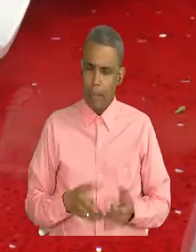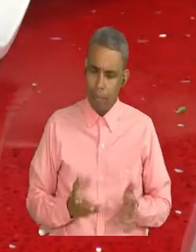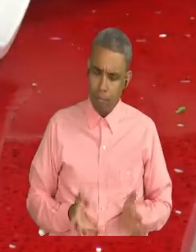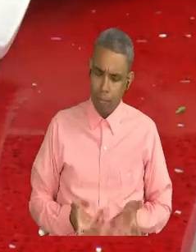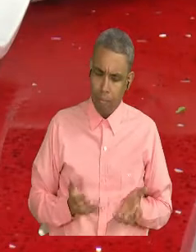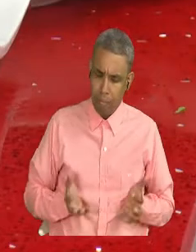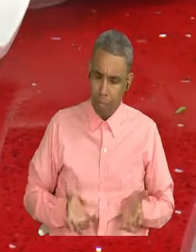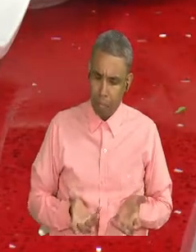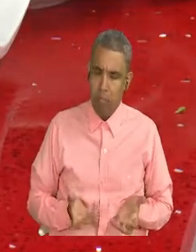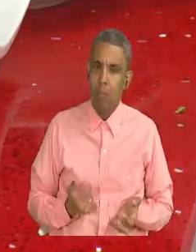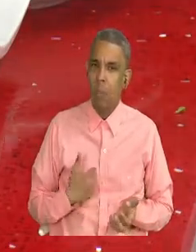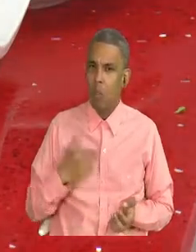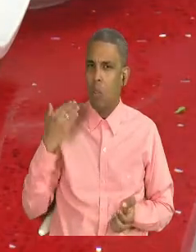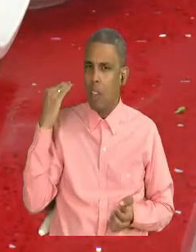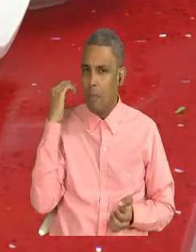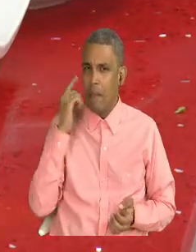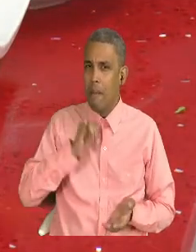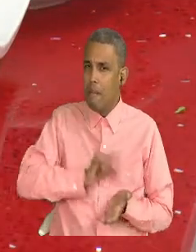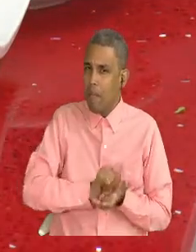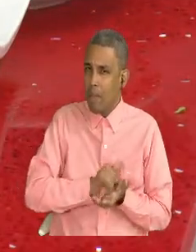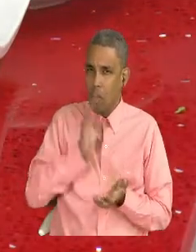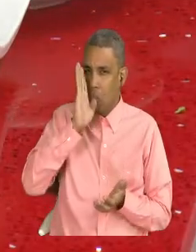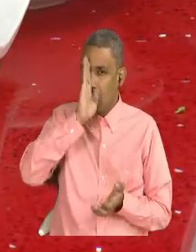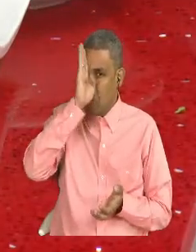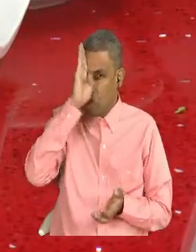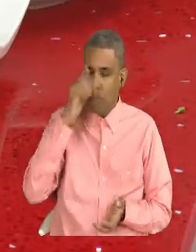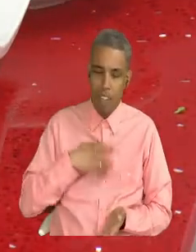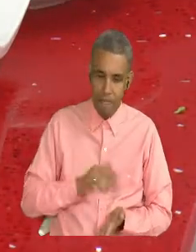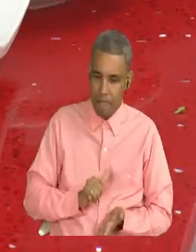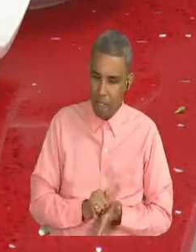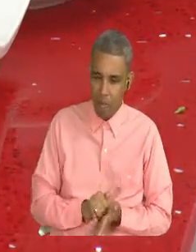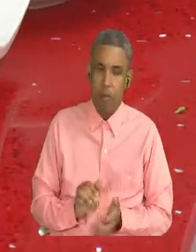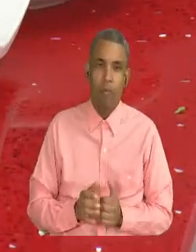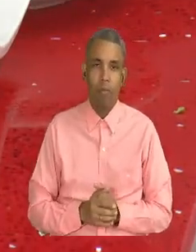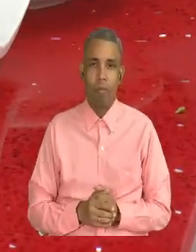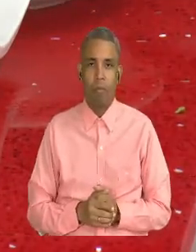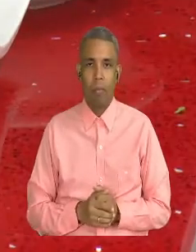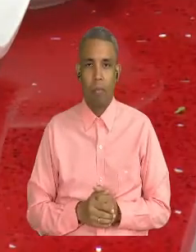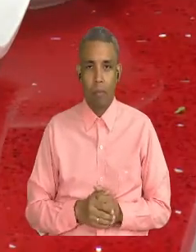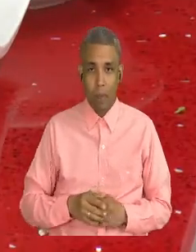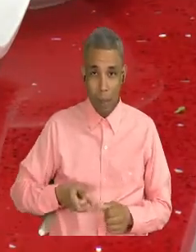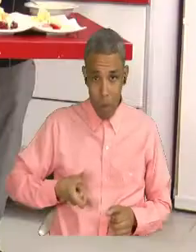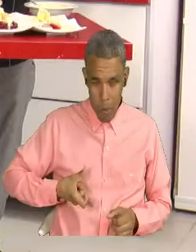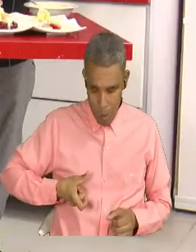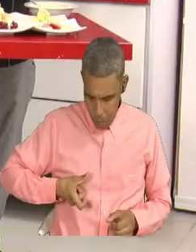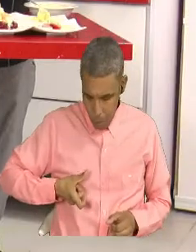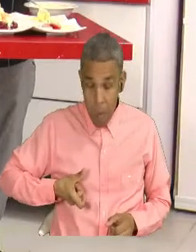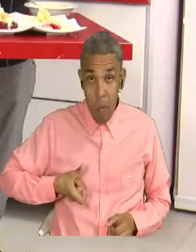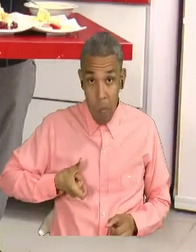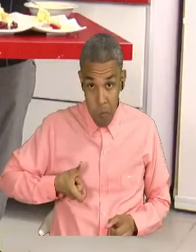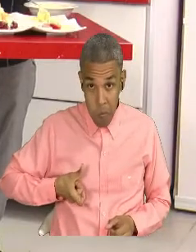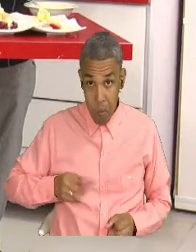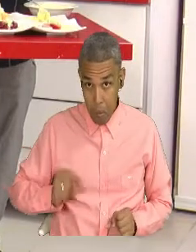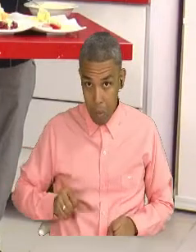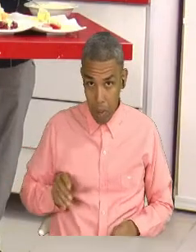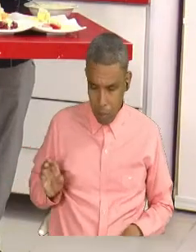Vamos. Se adereza con los camarones, se corona con los camarones, perdón. Okay. Acá vean, puedo ir colocando un